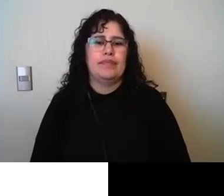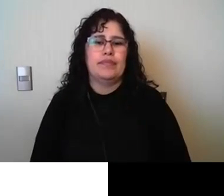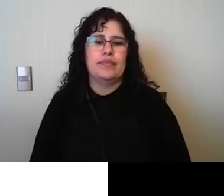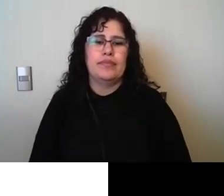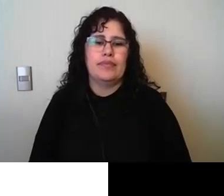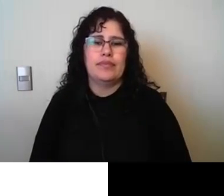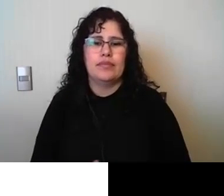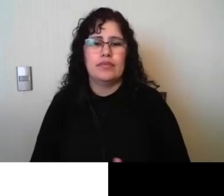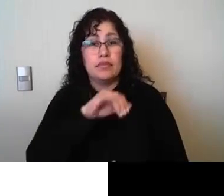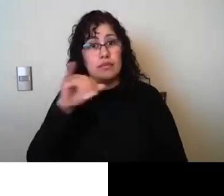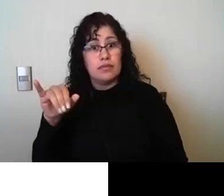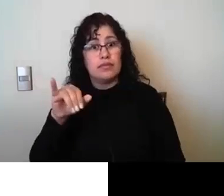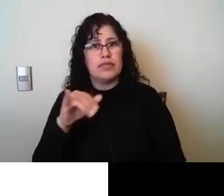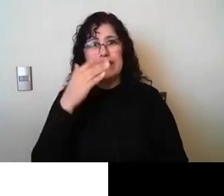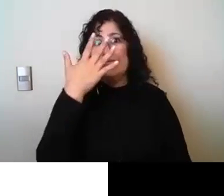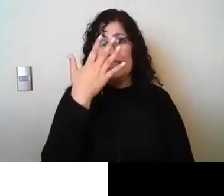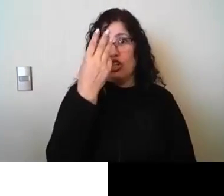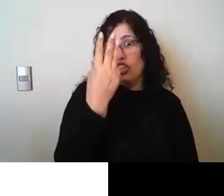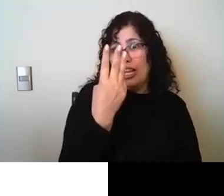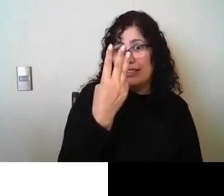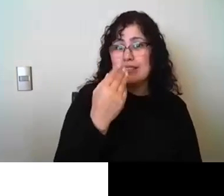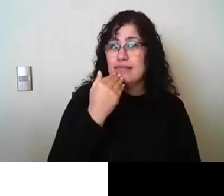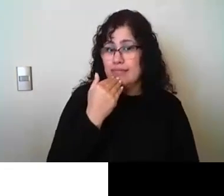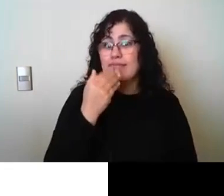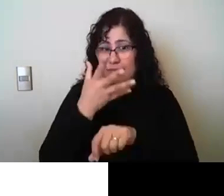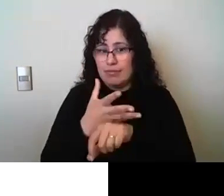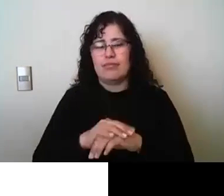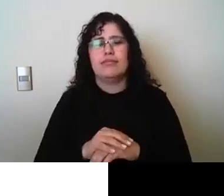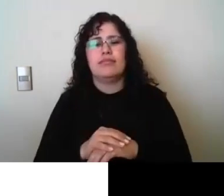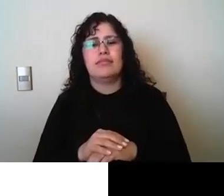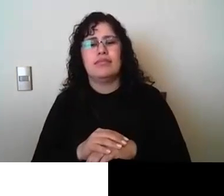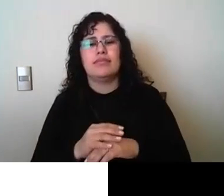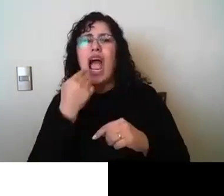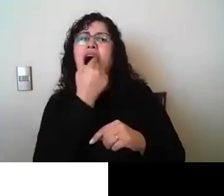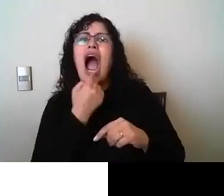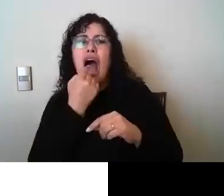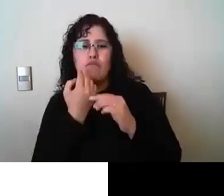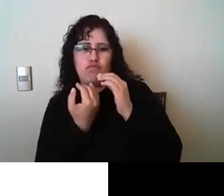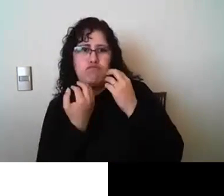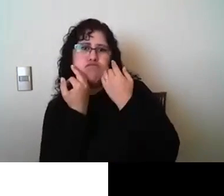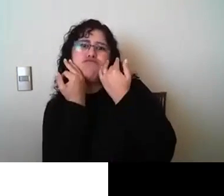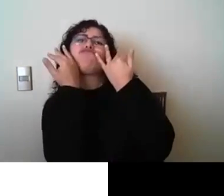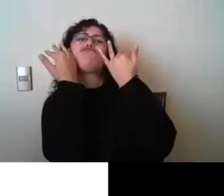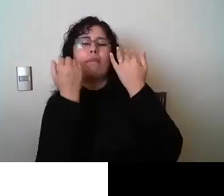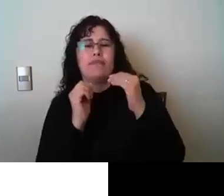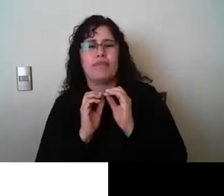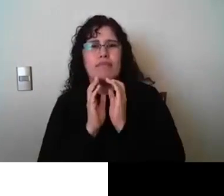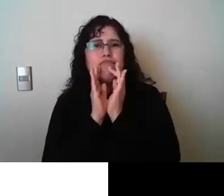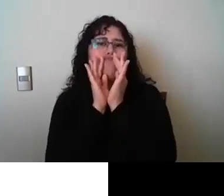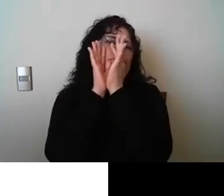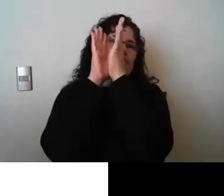Y luego tenemos 5.3, que viene de la cavidad oral y parte, digamos,